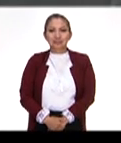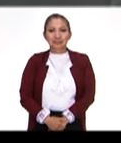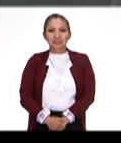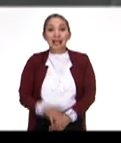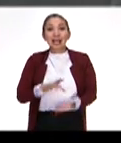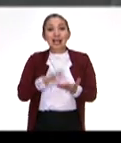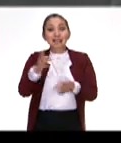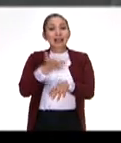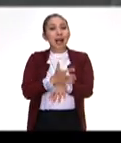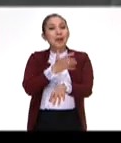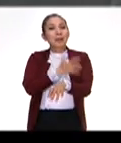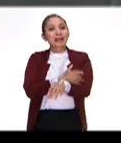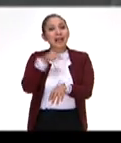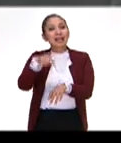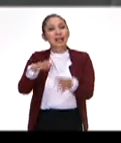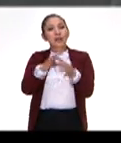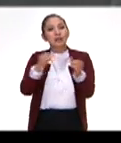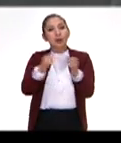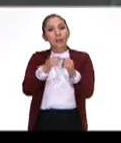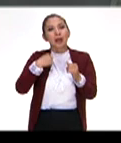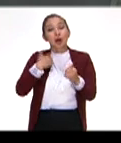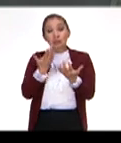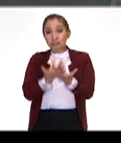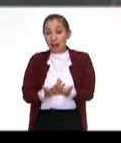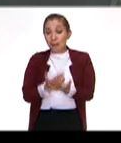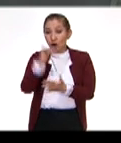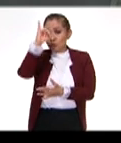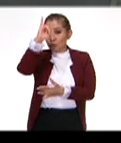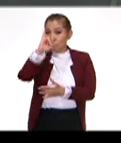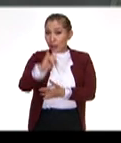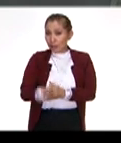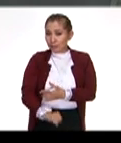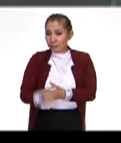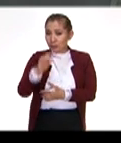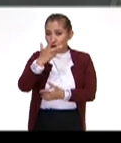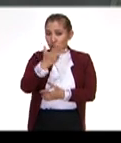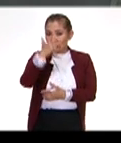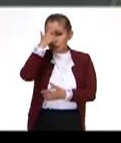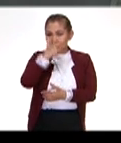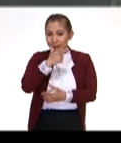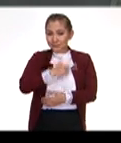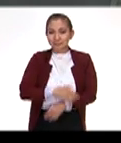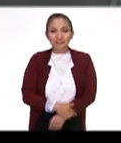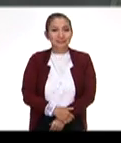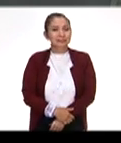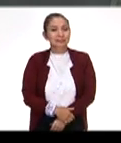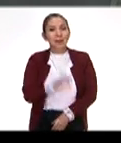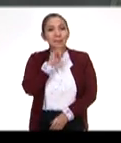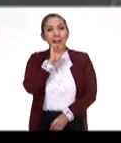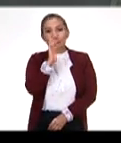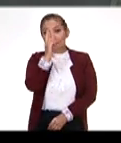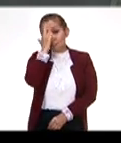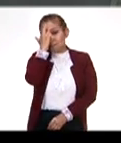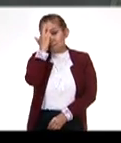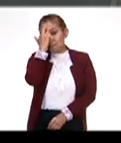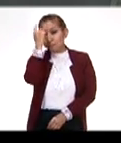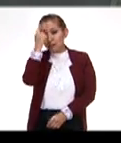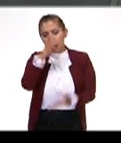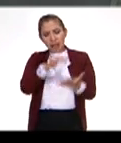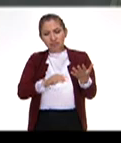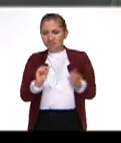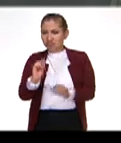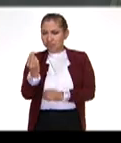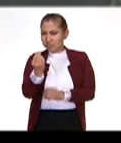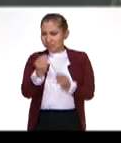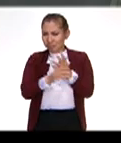Pues gracias por acompañarnos en Cuenta Conmigo. Los esperamos todos los jueves a las 8 de la noche. Y también recuerde que para leer no